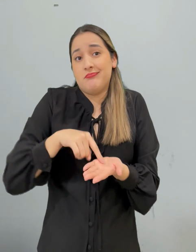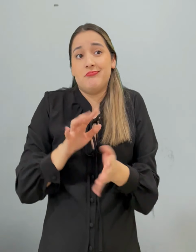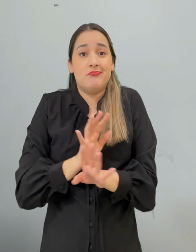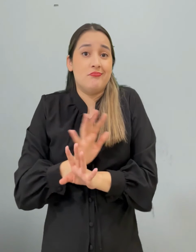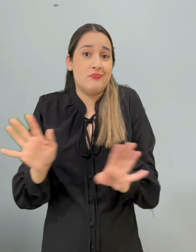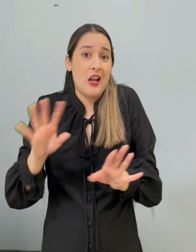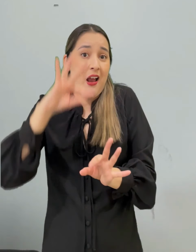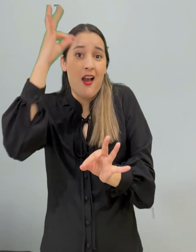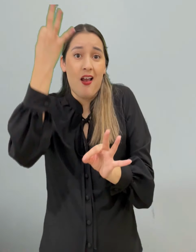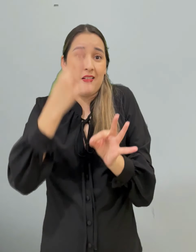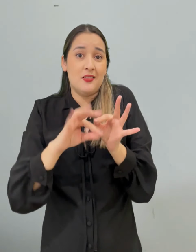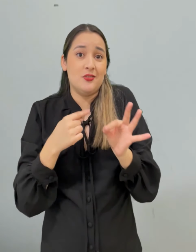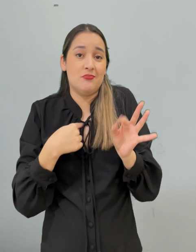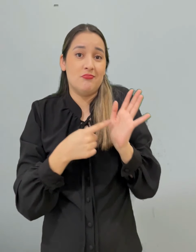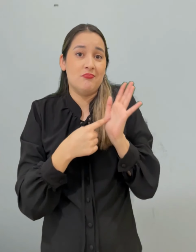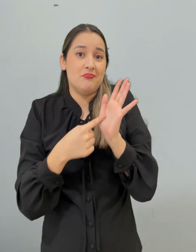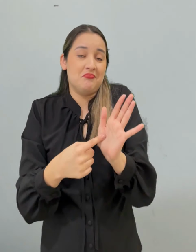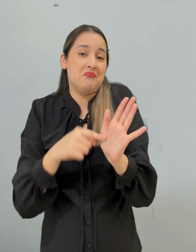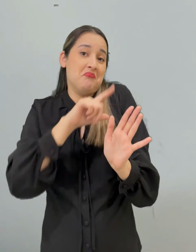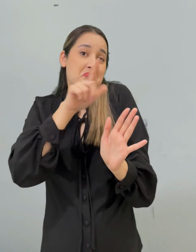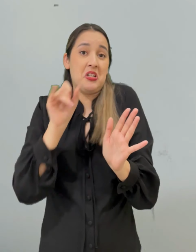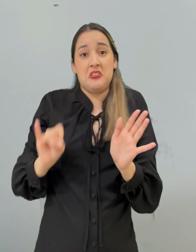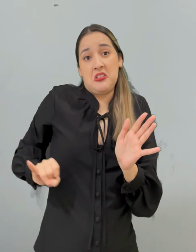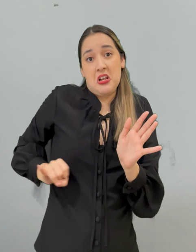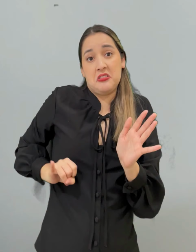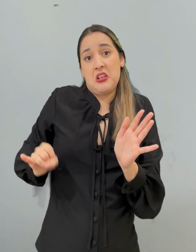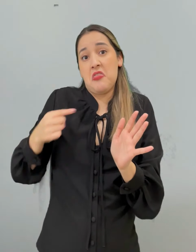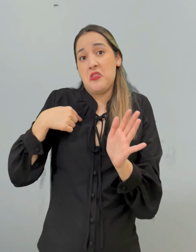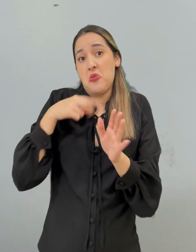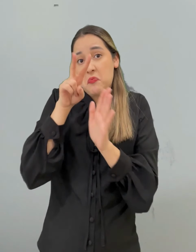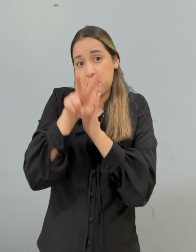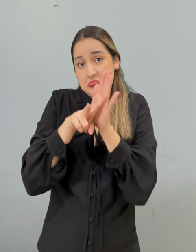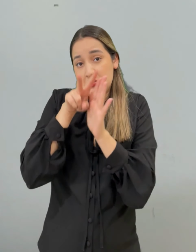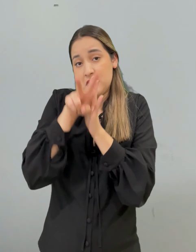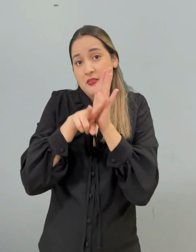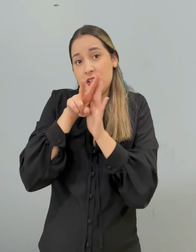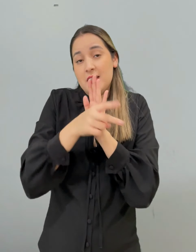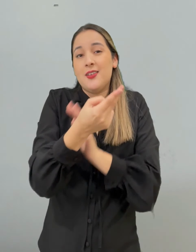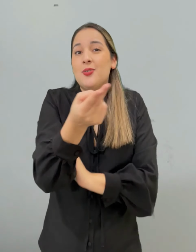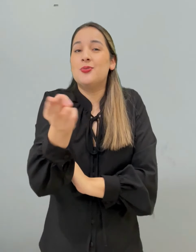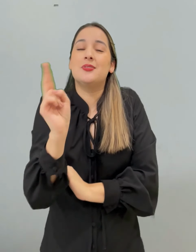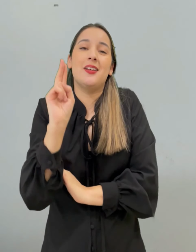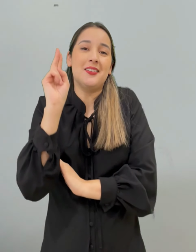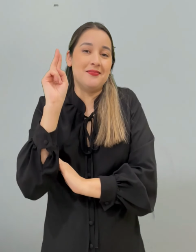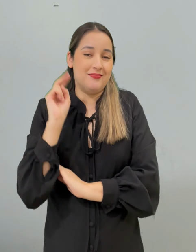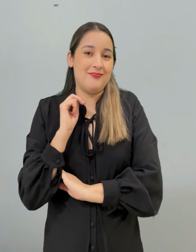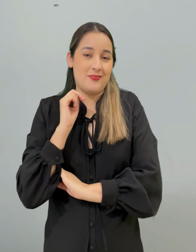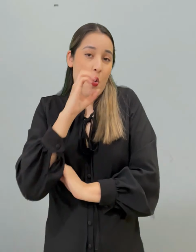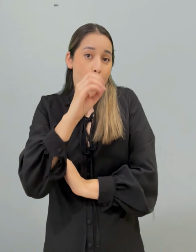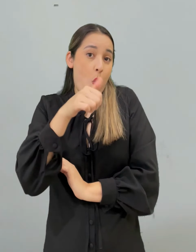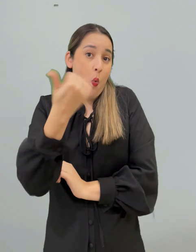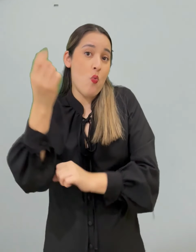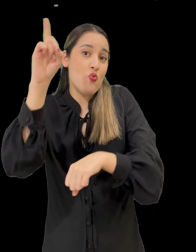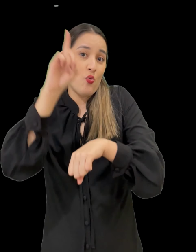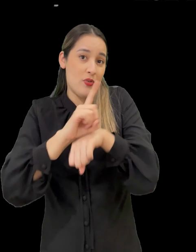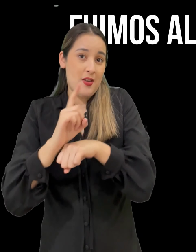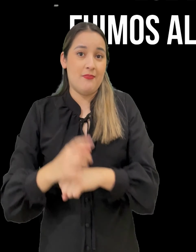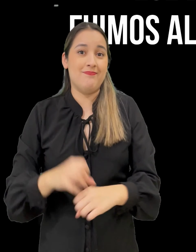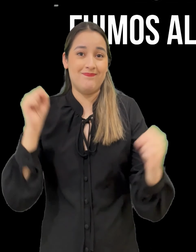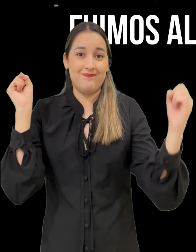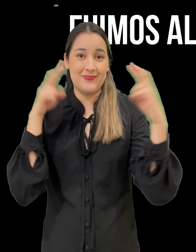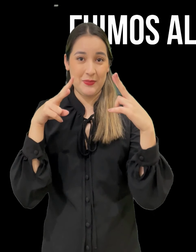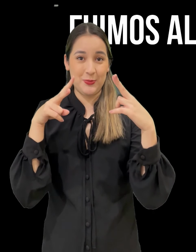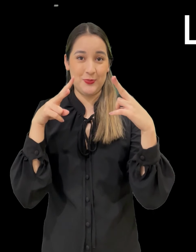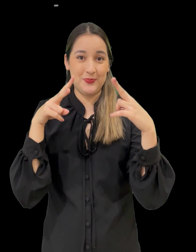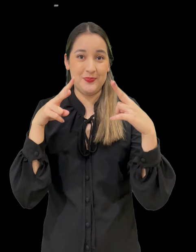todo lo que les puedo mostrar si pasa algo interesante público grabando ya si no nos vemos otro día